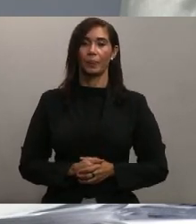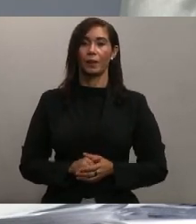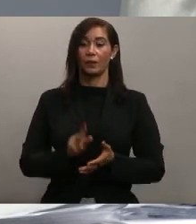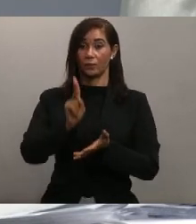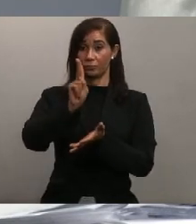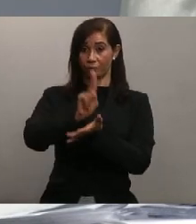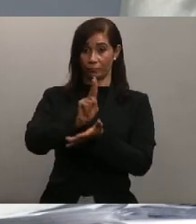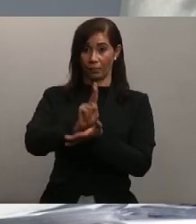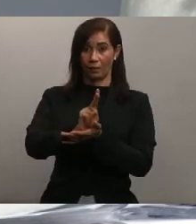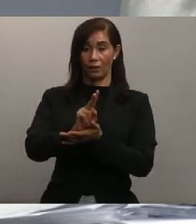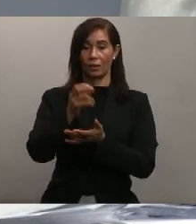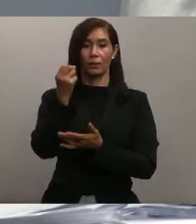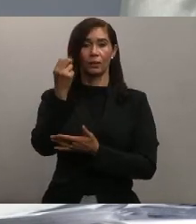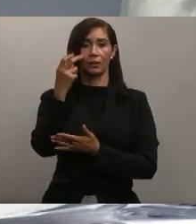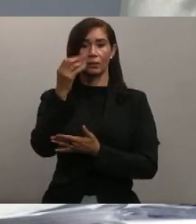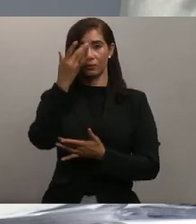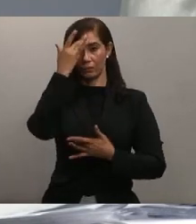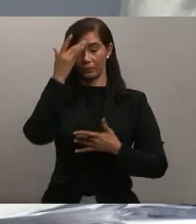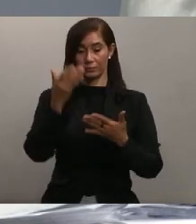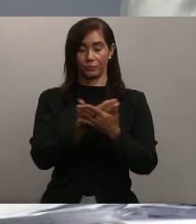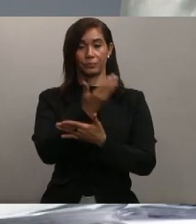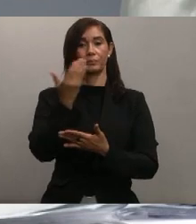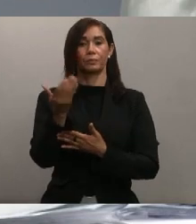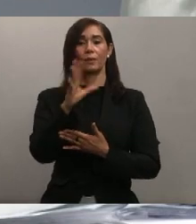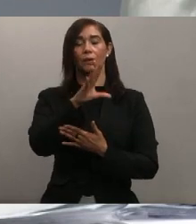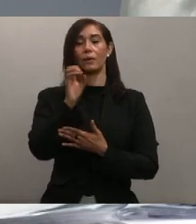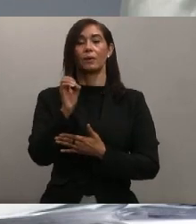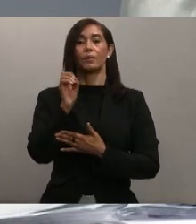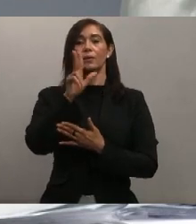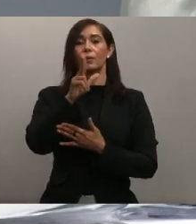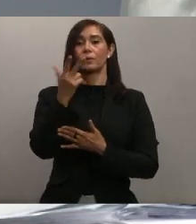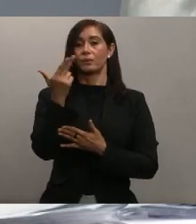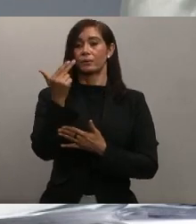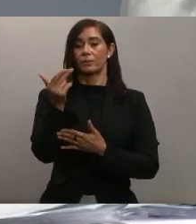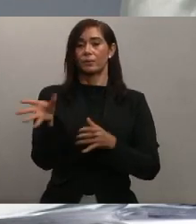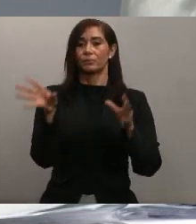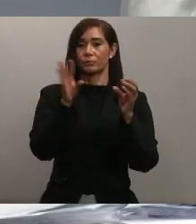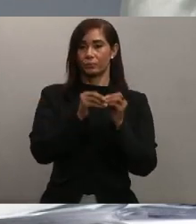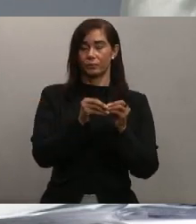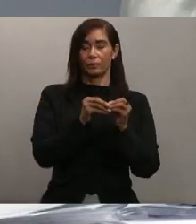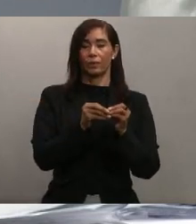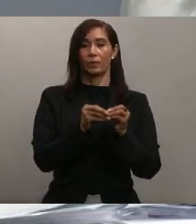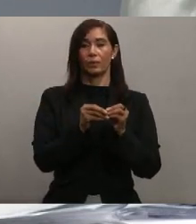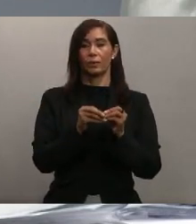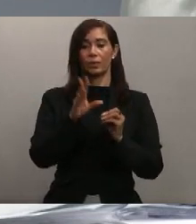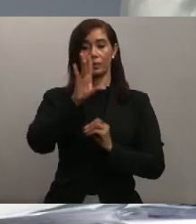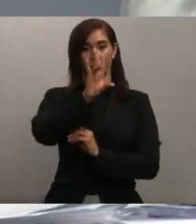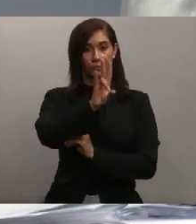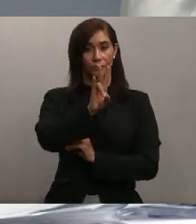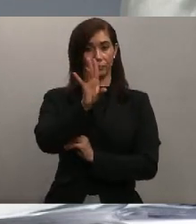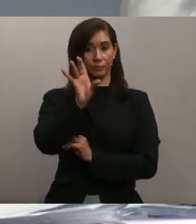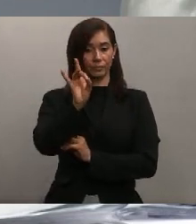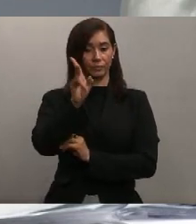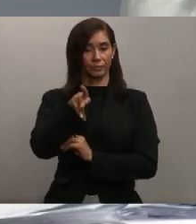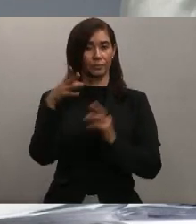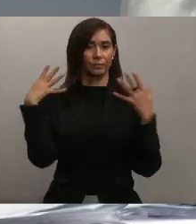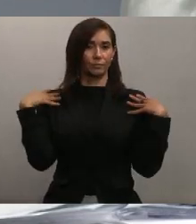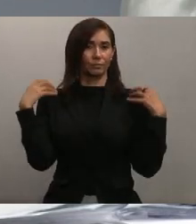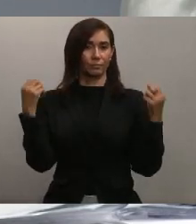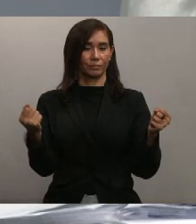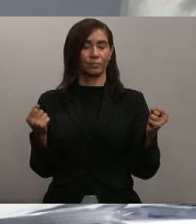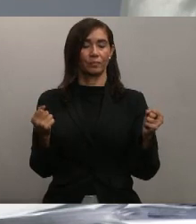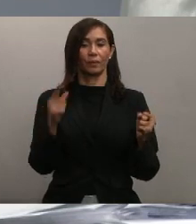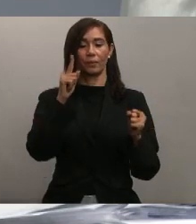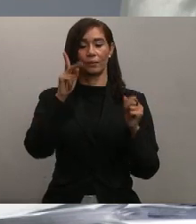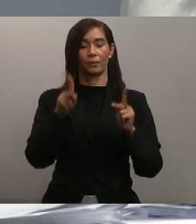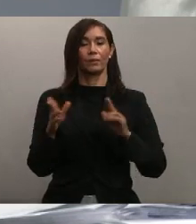Vega, 12 casos nuevos, 513 acumulados, 78 recuperados,